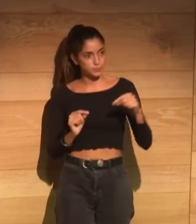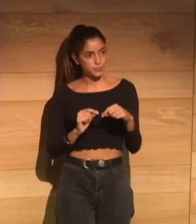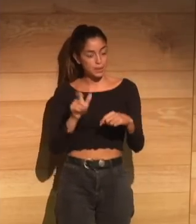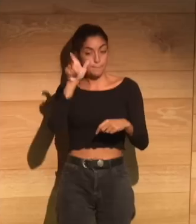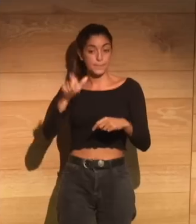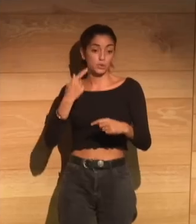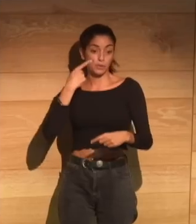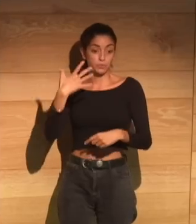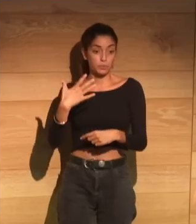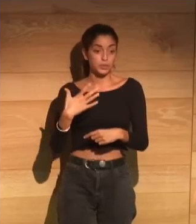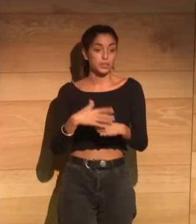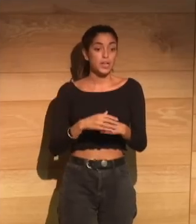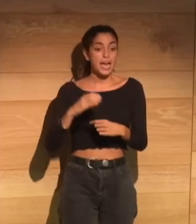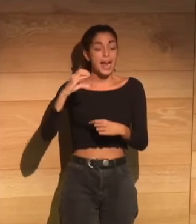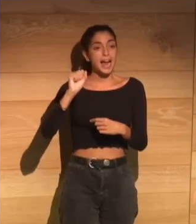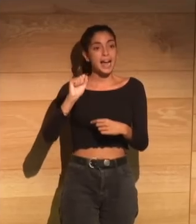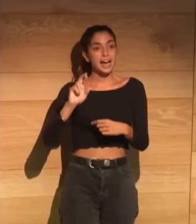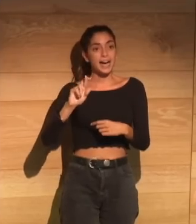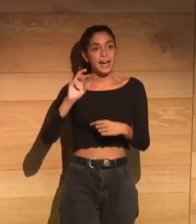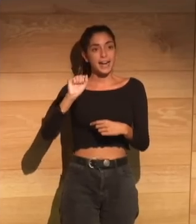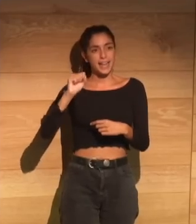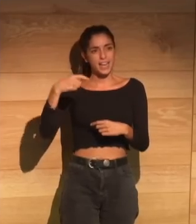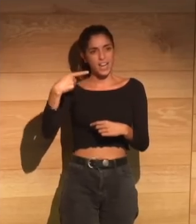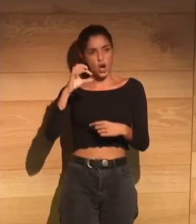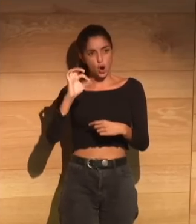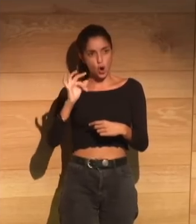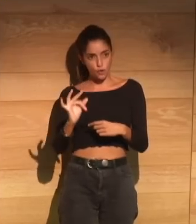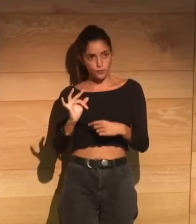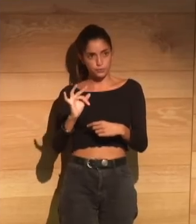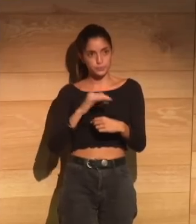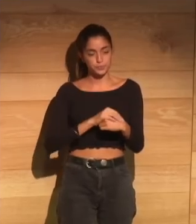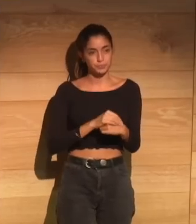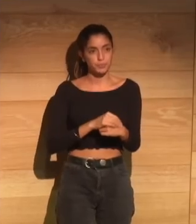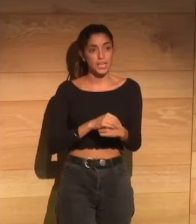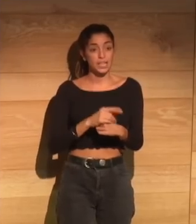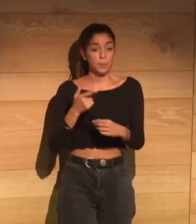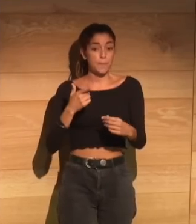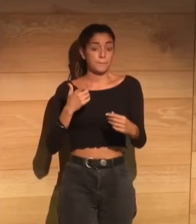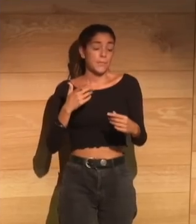una historia de Karagoz. Karagoz era un personaje que además inaugura